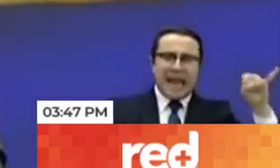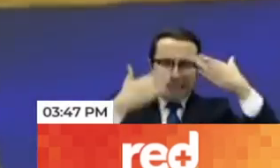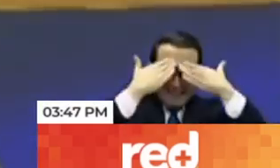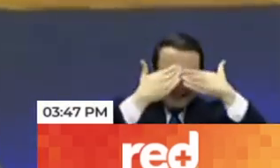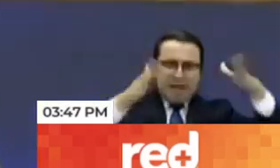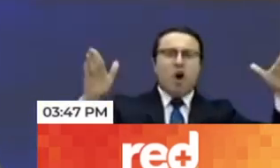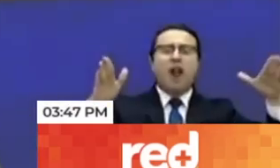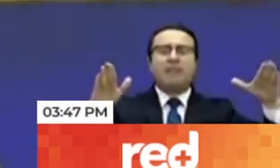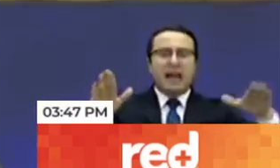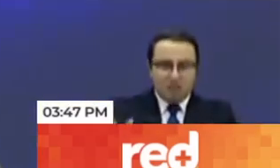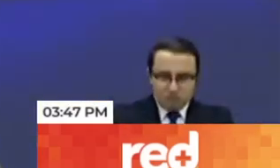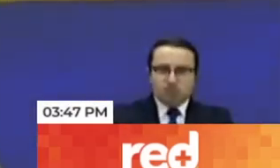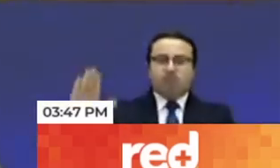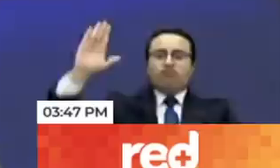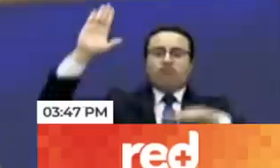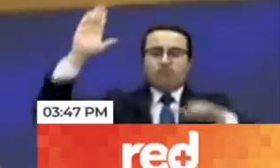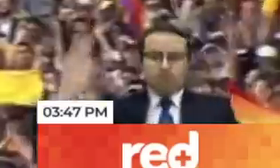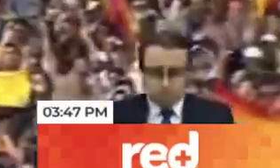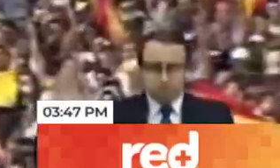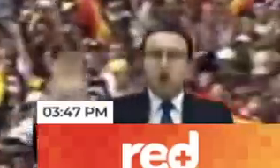Colombia.